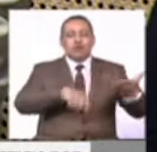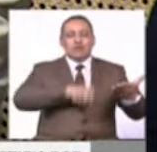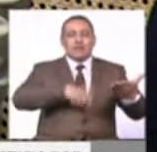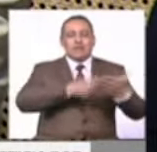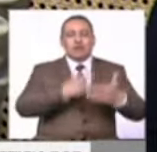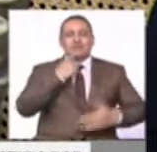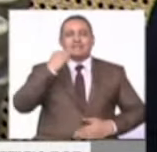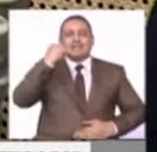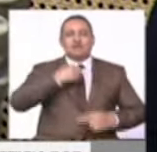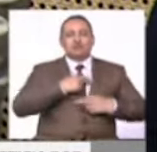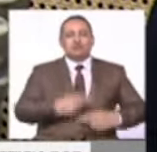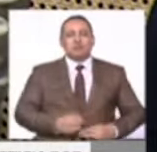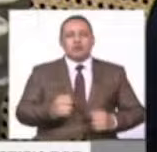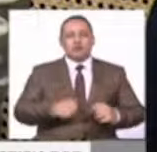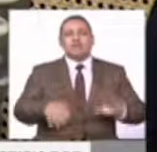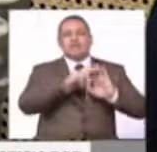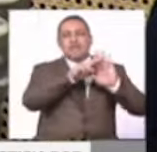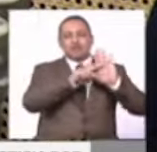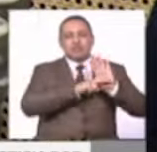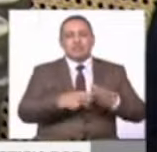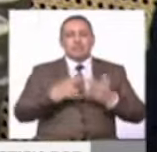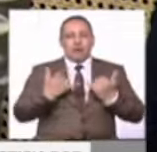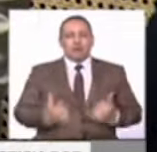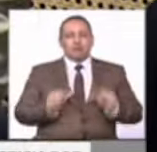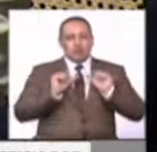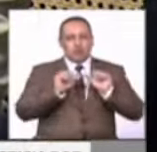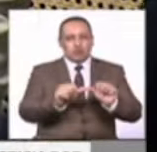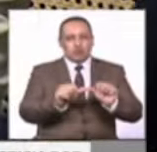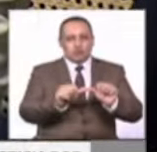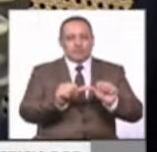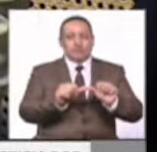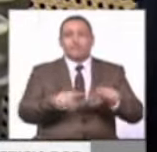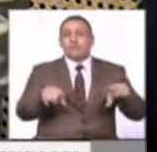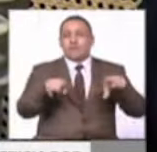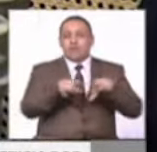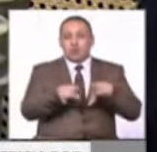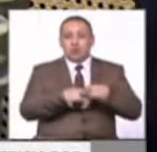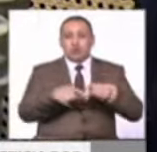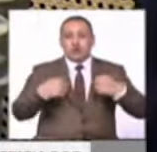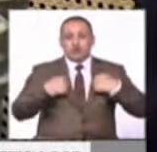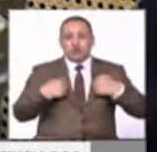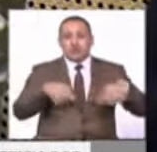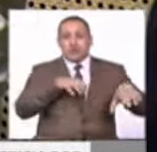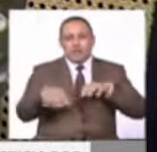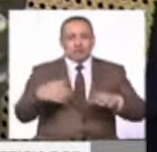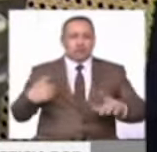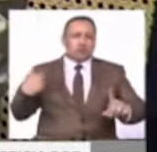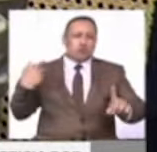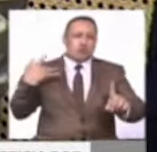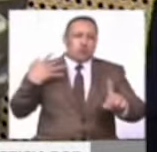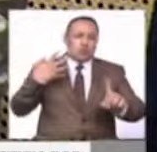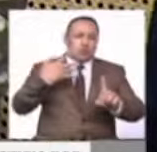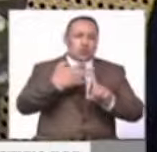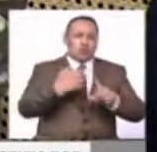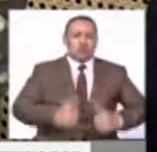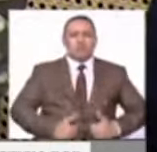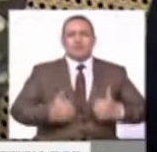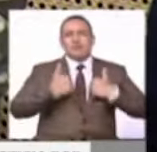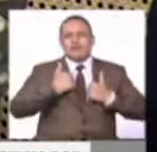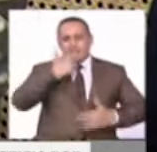Derechos Humanos y la normativa vigente así lo he hecho a lo largo de mi vida personal